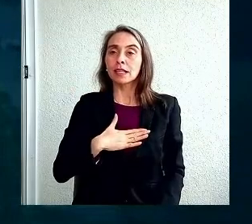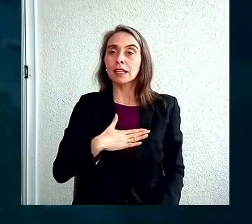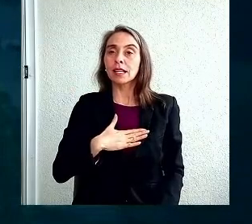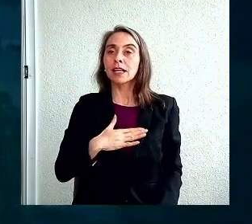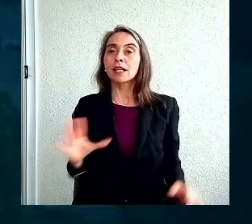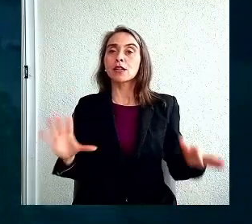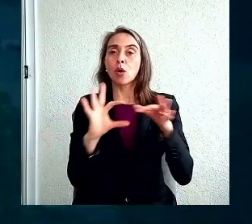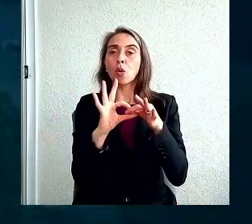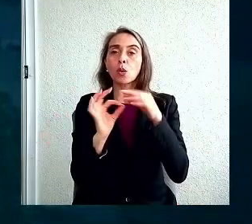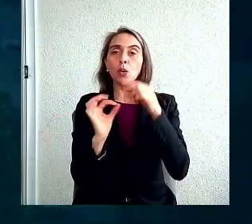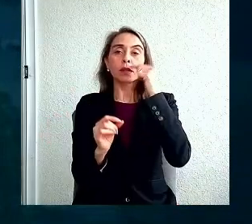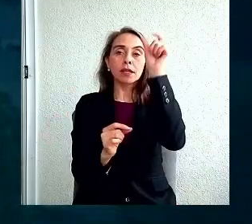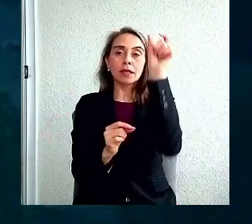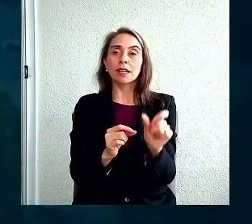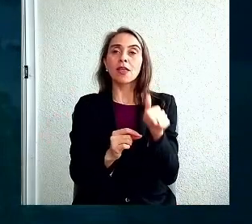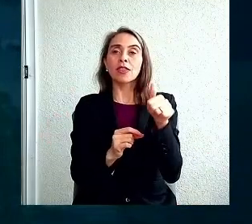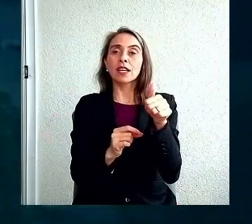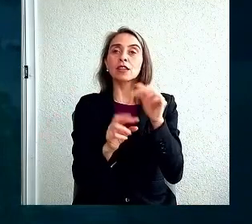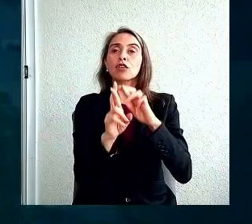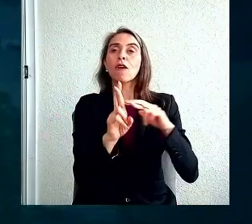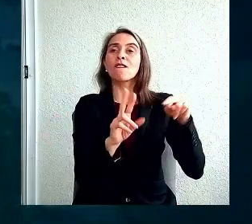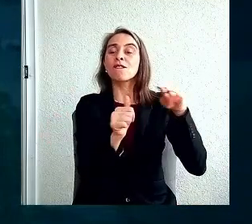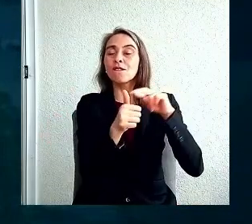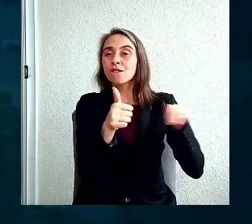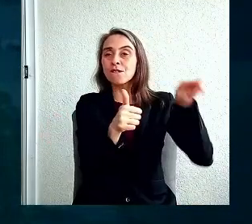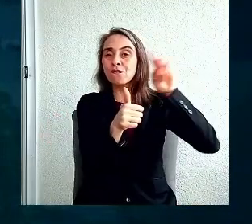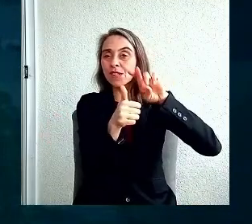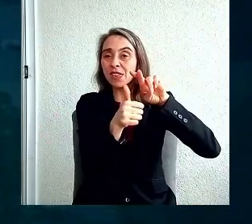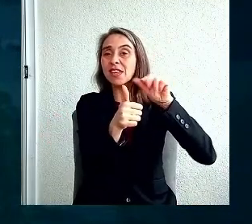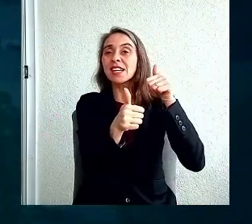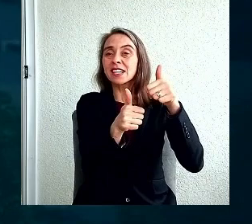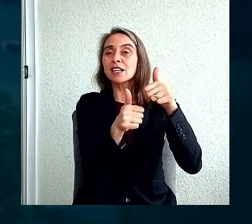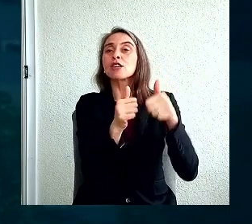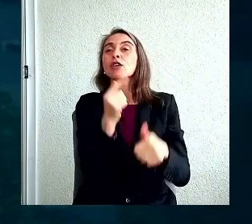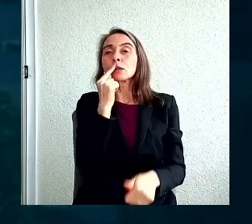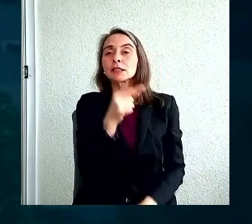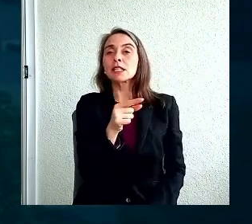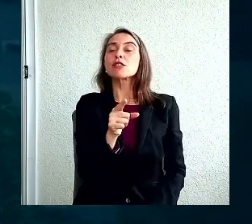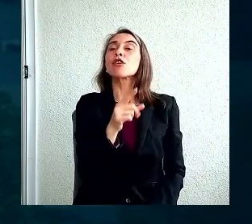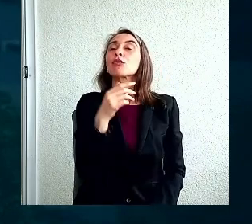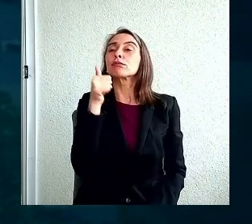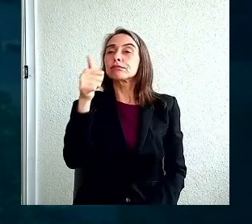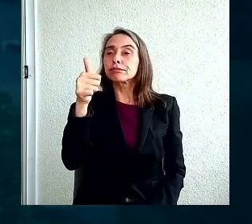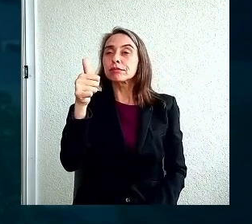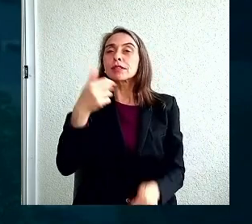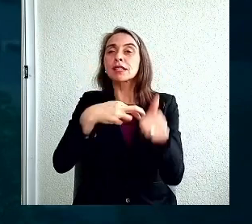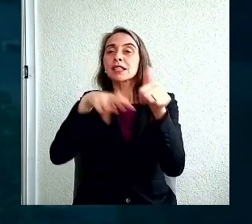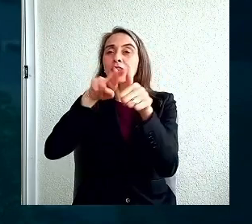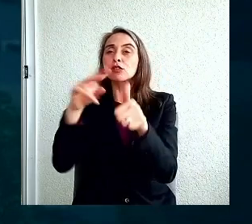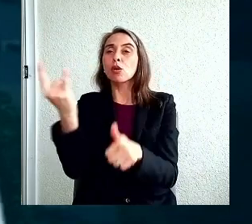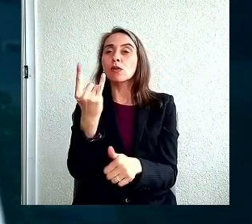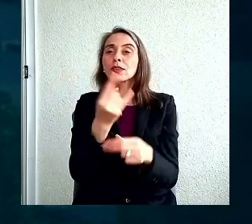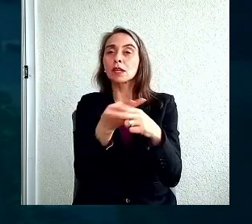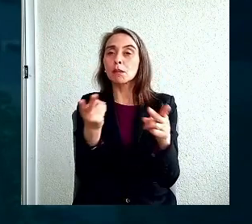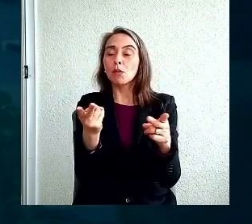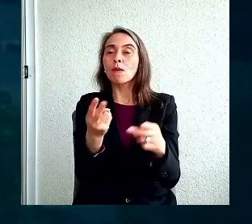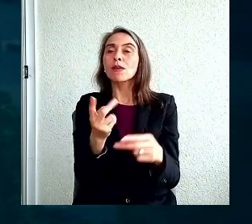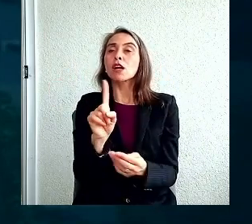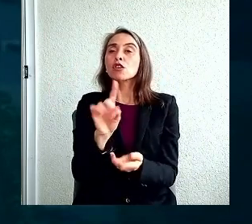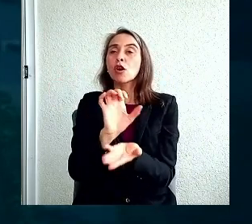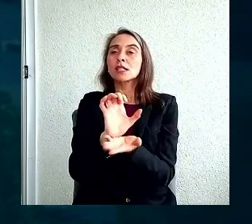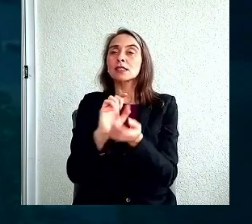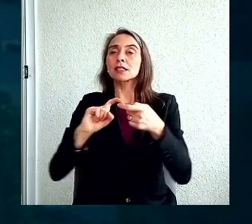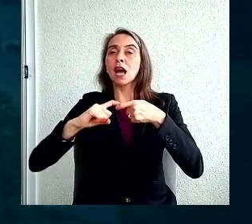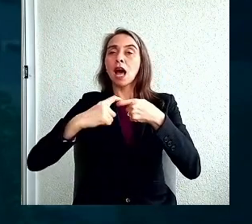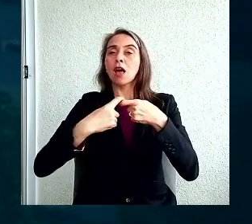María, el doctor Darcy Fuenzalía Ochi, a los rectores y autoridades de las universidades públicas no estatales que componen la red G9, y a todas y todos los que nos están